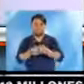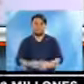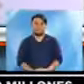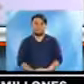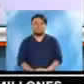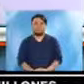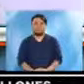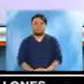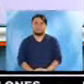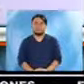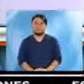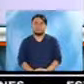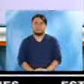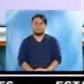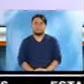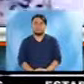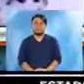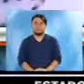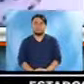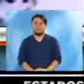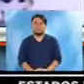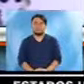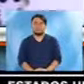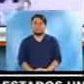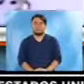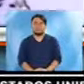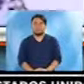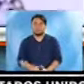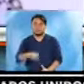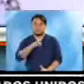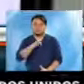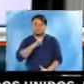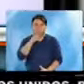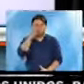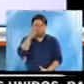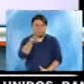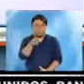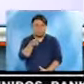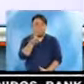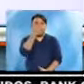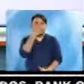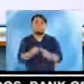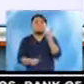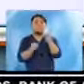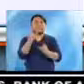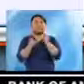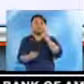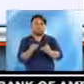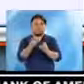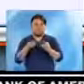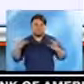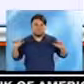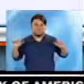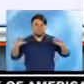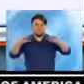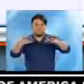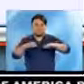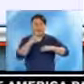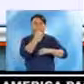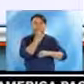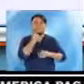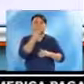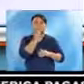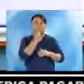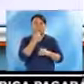Yo lo veo y pienso que son personas que están corriendo y que han ido a formar en ese momento la boca y los ojos y el cabello. ¿No son